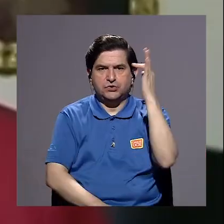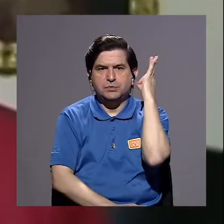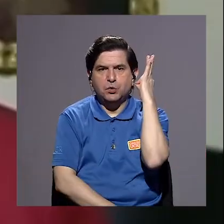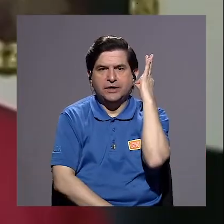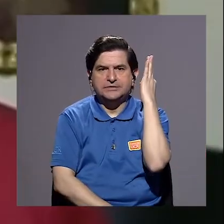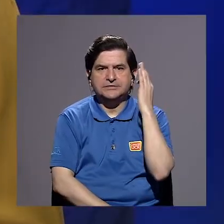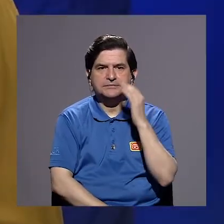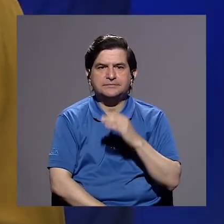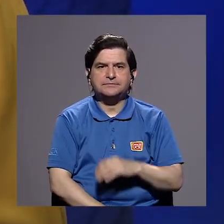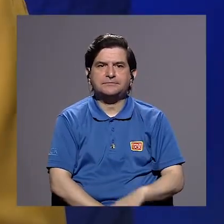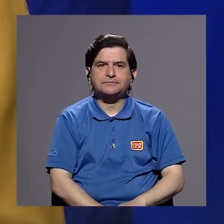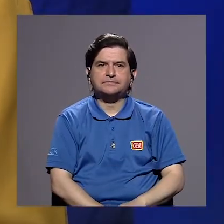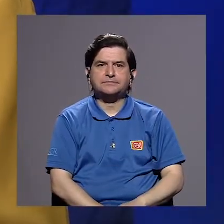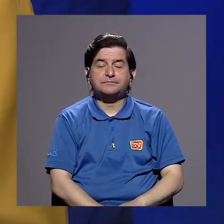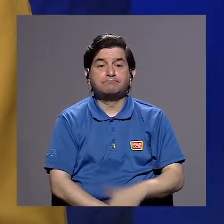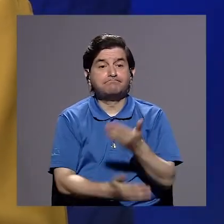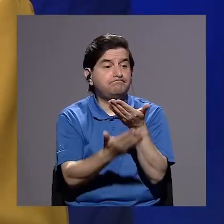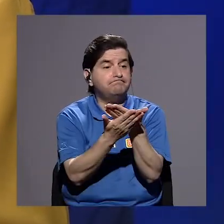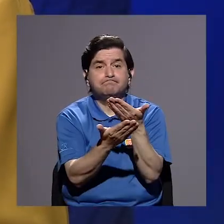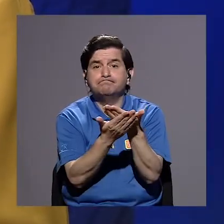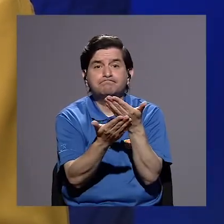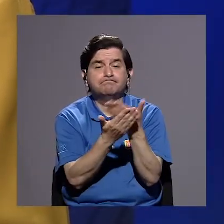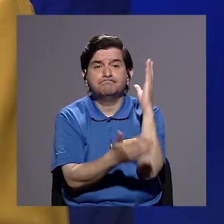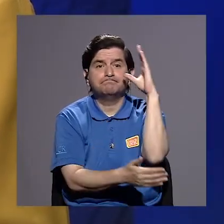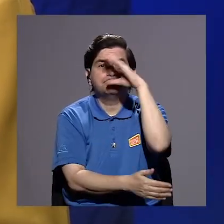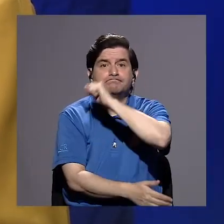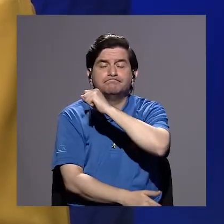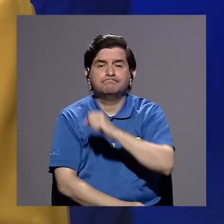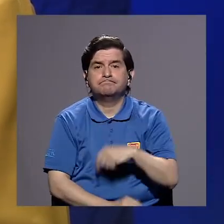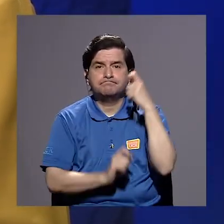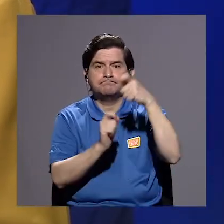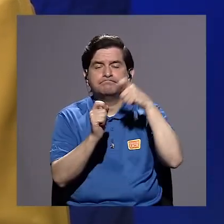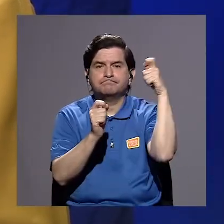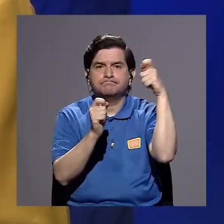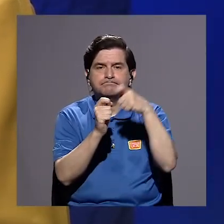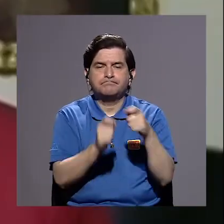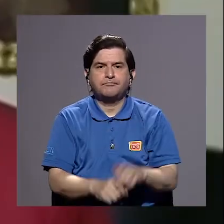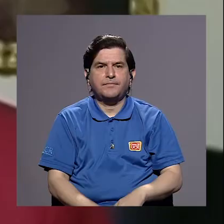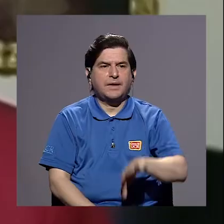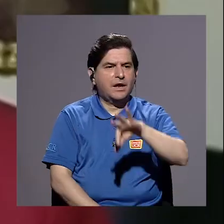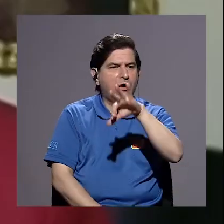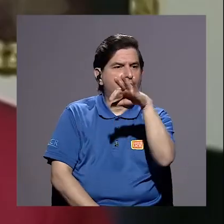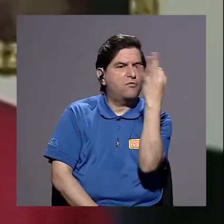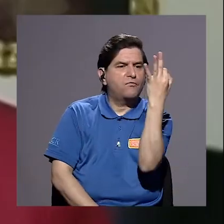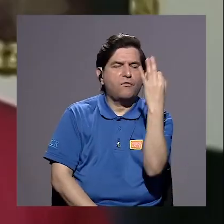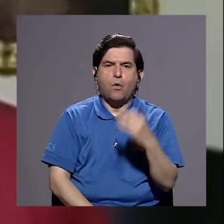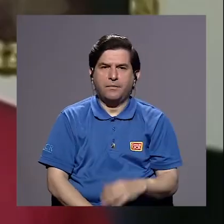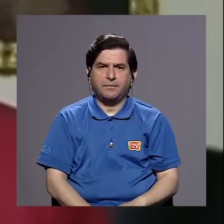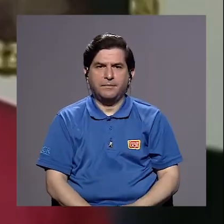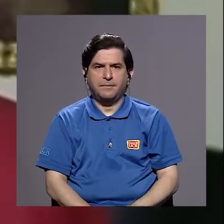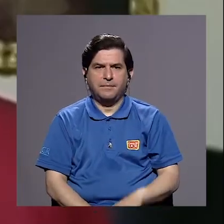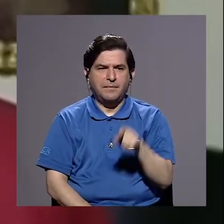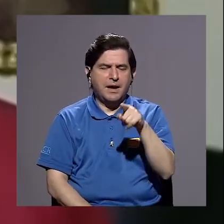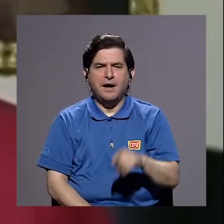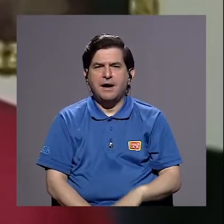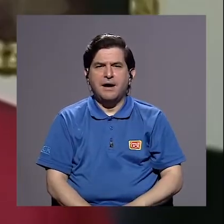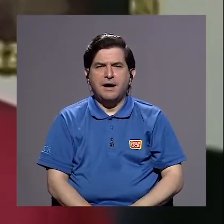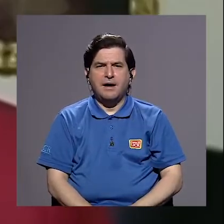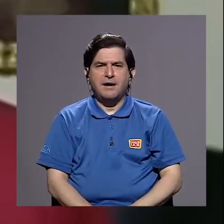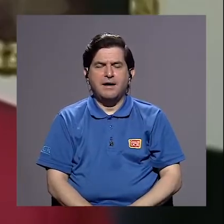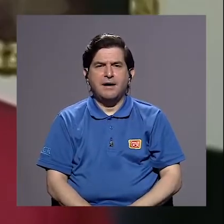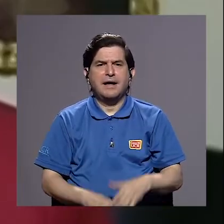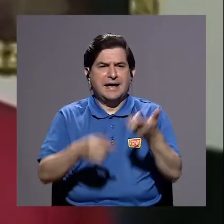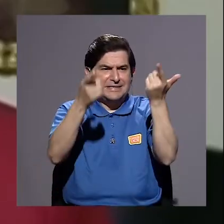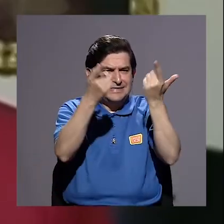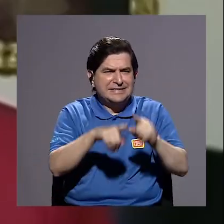las mujeres. Y prueba de esto lo vemos precisamente en la forma en cómo se han estado